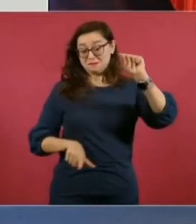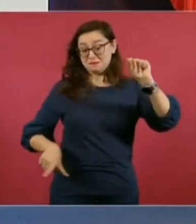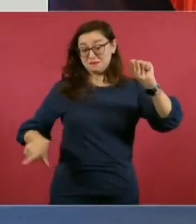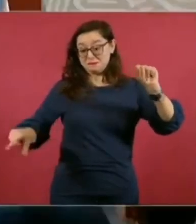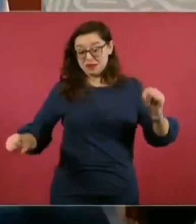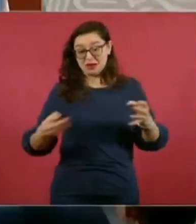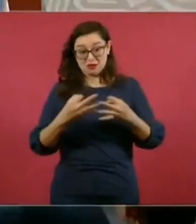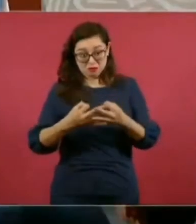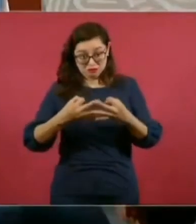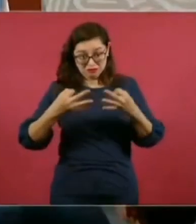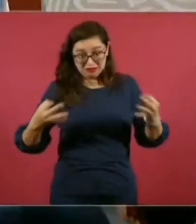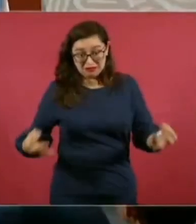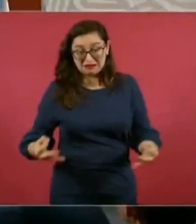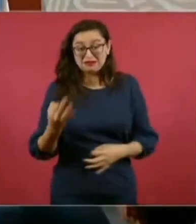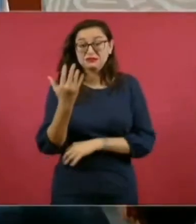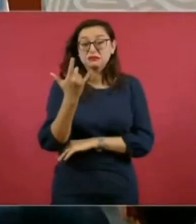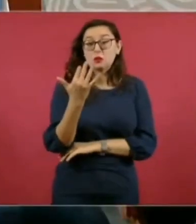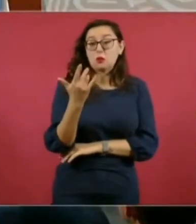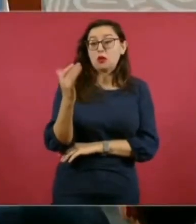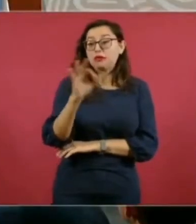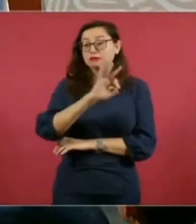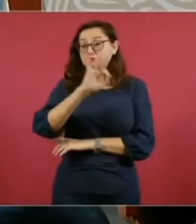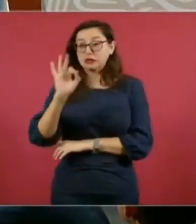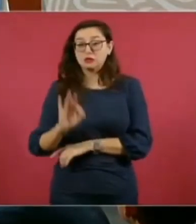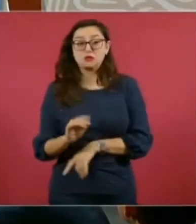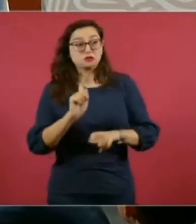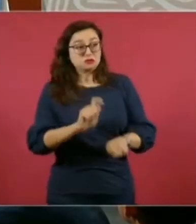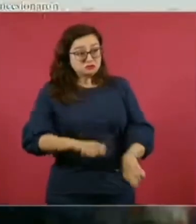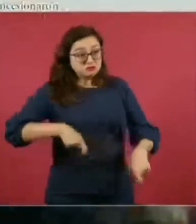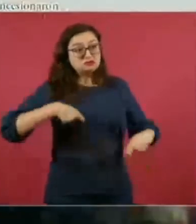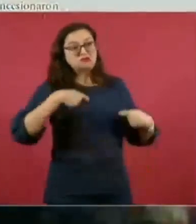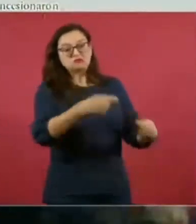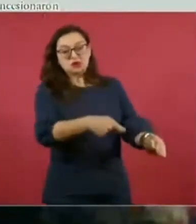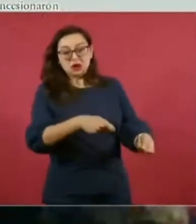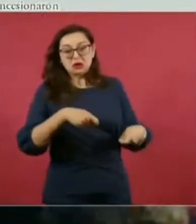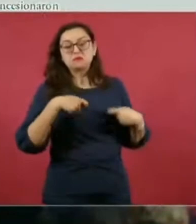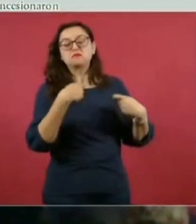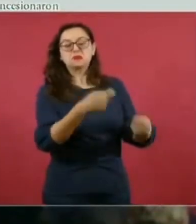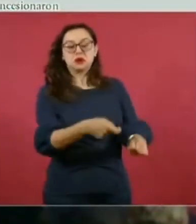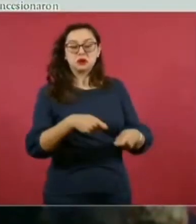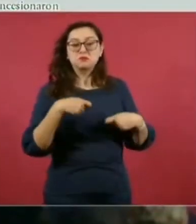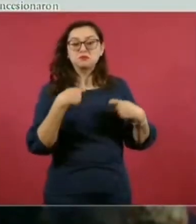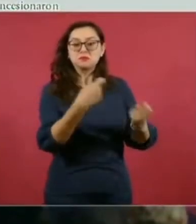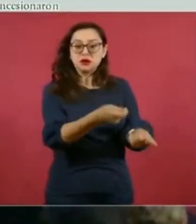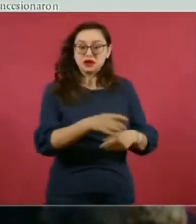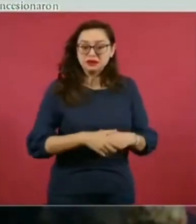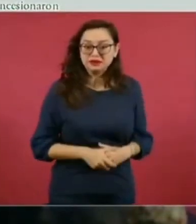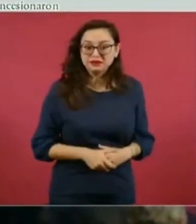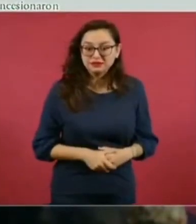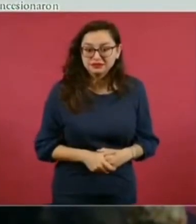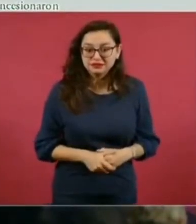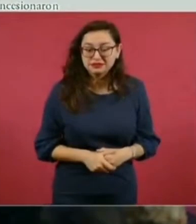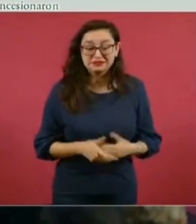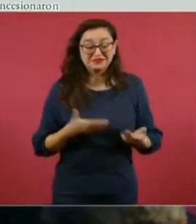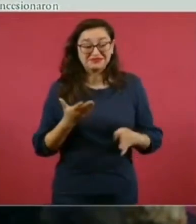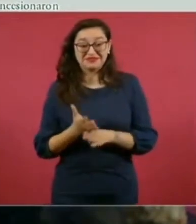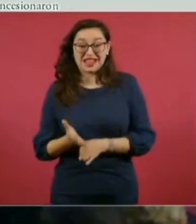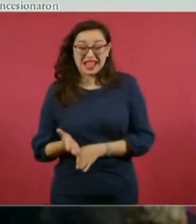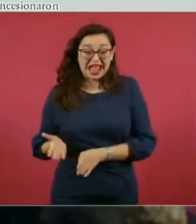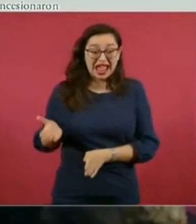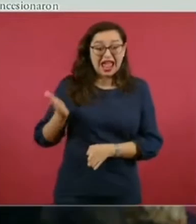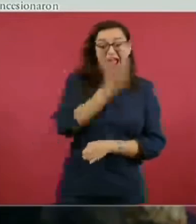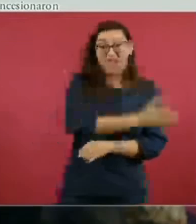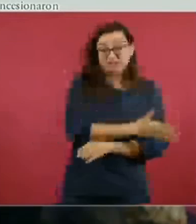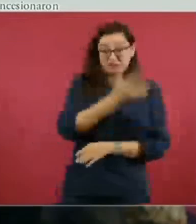para la explotación minera. Ni en el porfiriato se enajenó tanto suelo